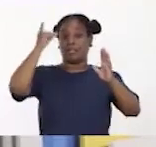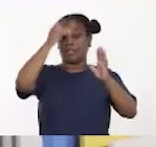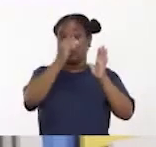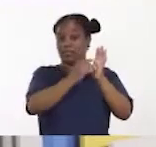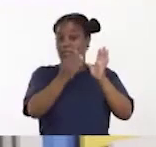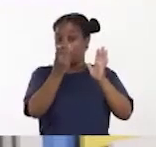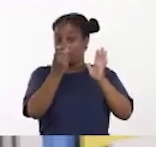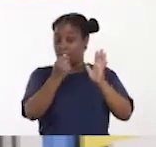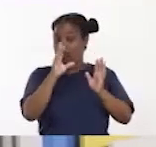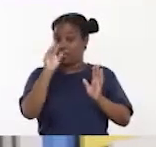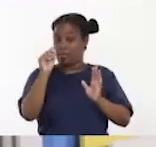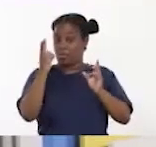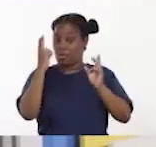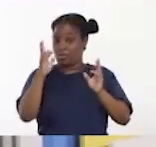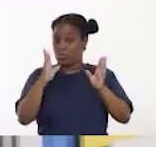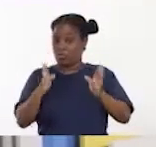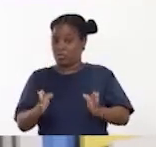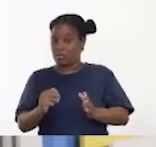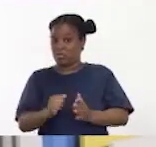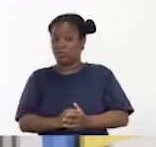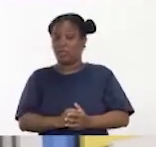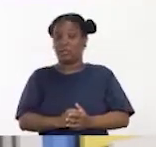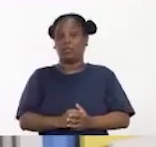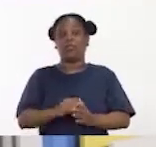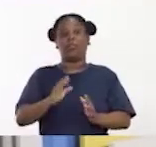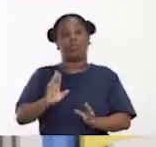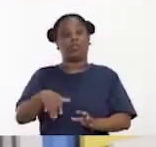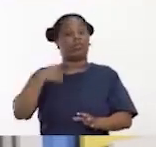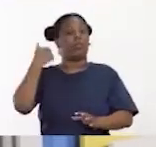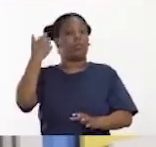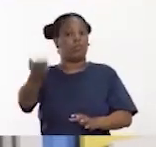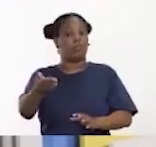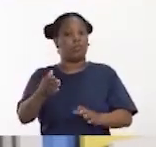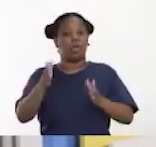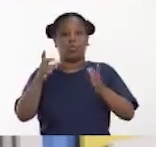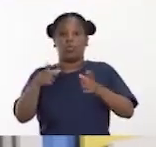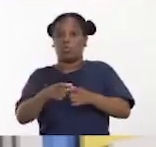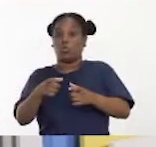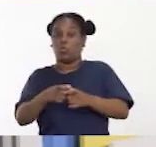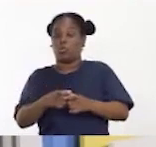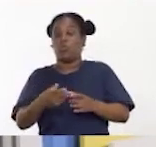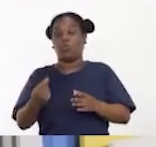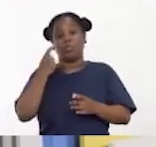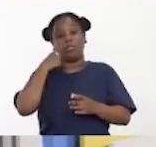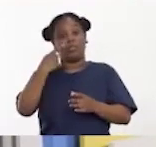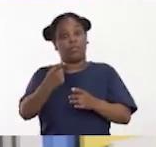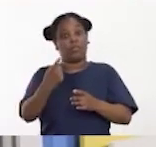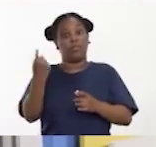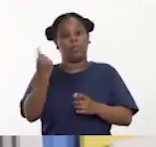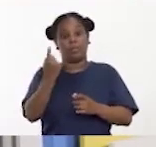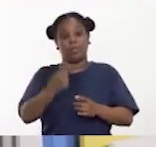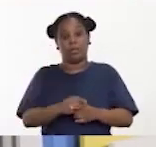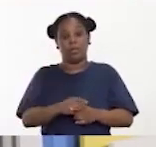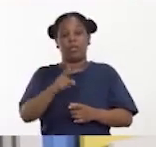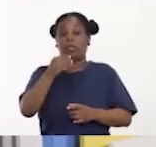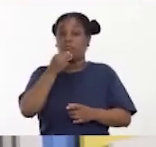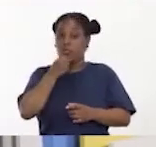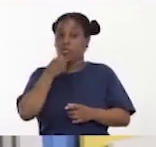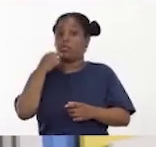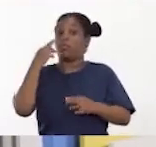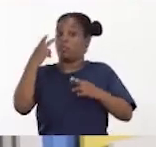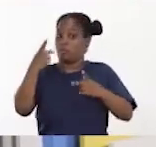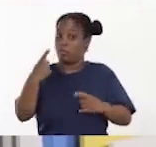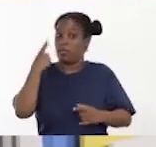descriptiva la tratamos también en segundo semestre, que corresponde al otro bloque que sale primero. La pudiera estar mirando para usted